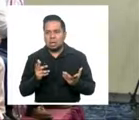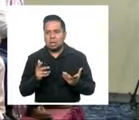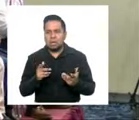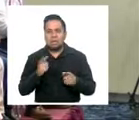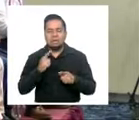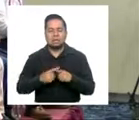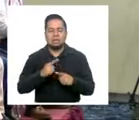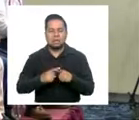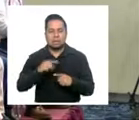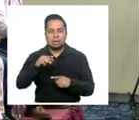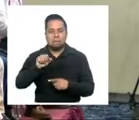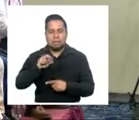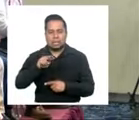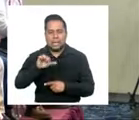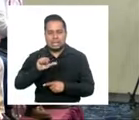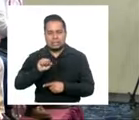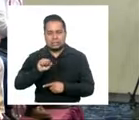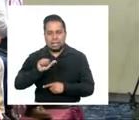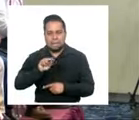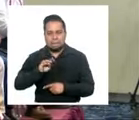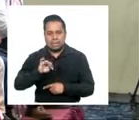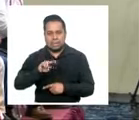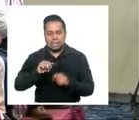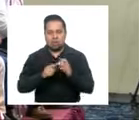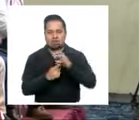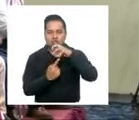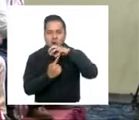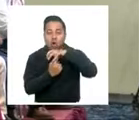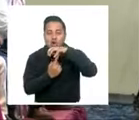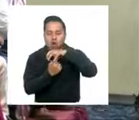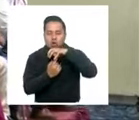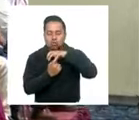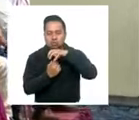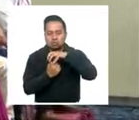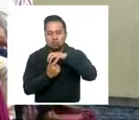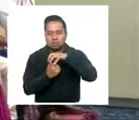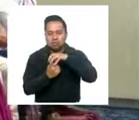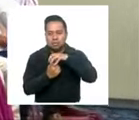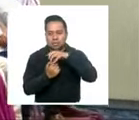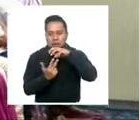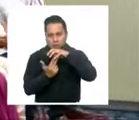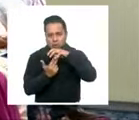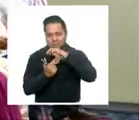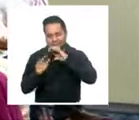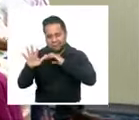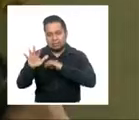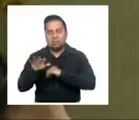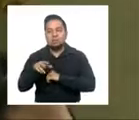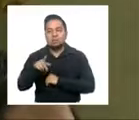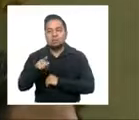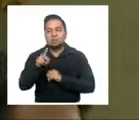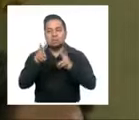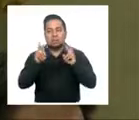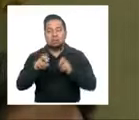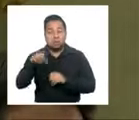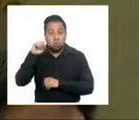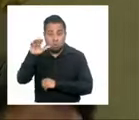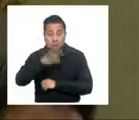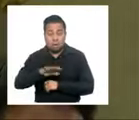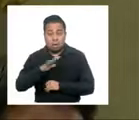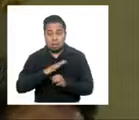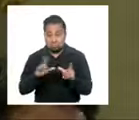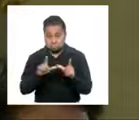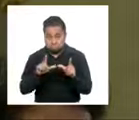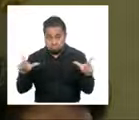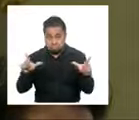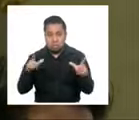sacerdotisa María Sabina, ajá, era con los hongos. Ah, con los hongos, ok, ok. Pero bueno, el asunto es ese: si Oaxaca estaría preparado